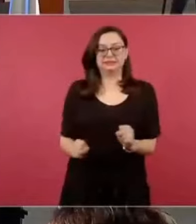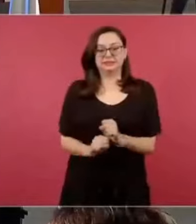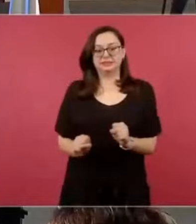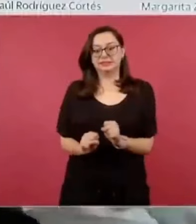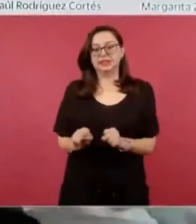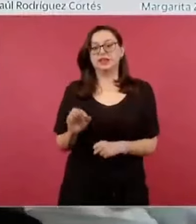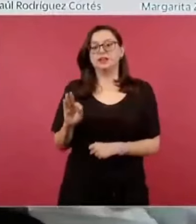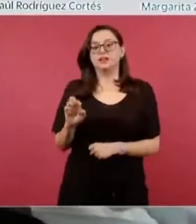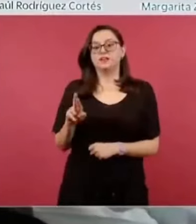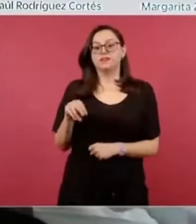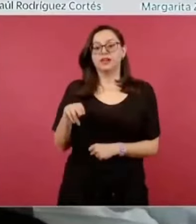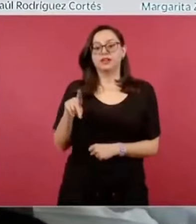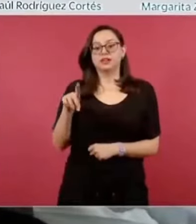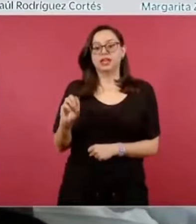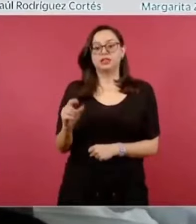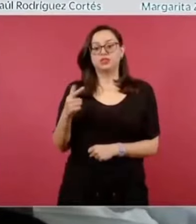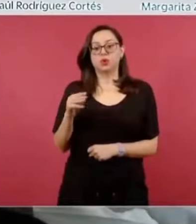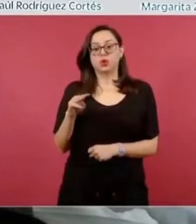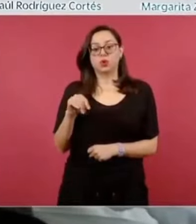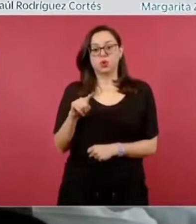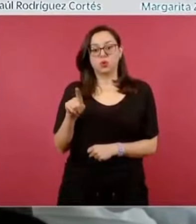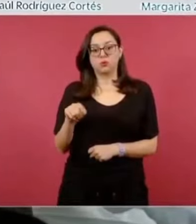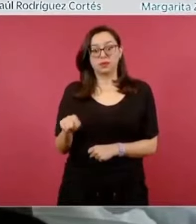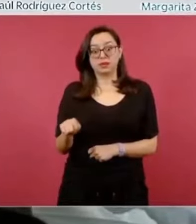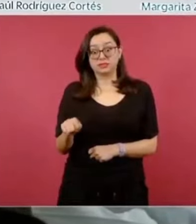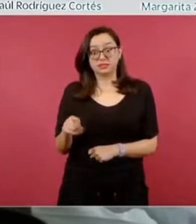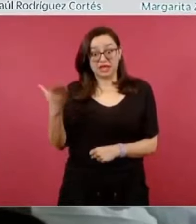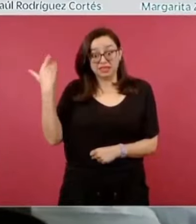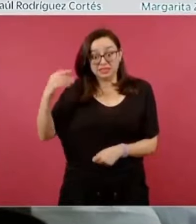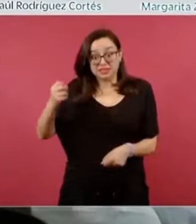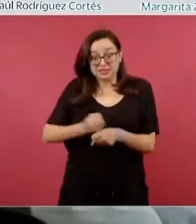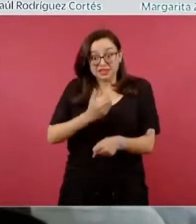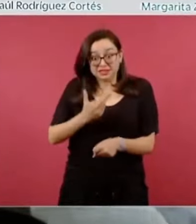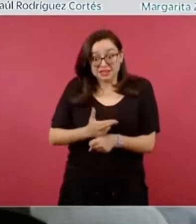Fernando Gómez Mon, ¿no es el que fue secretario de Gobernación? Uy.